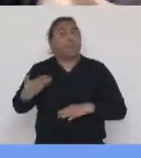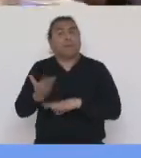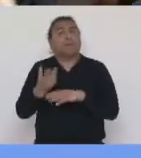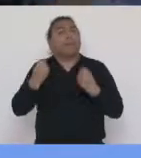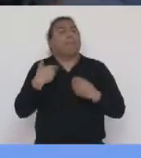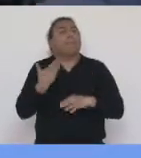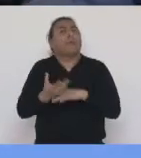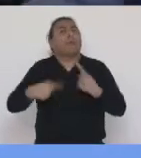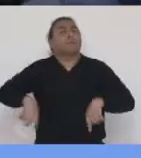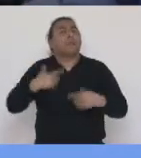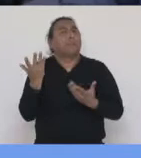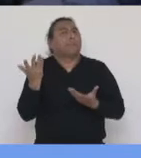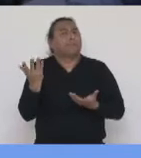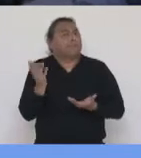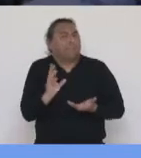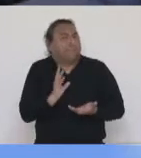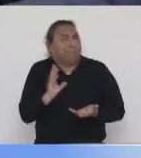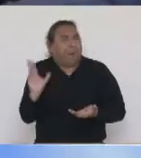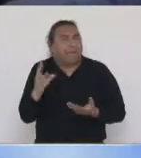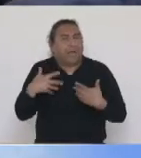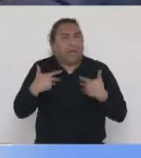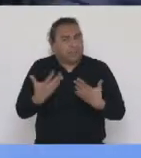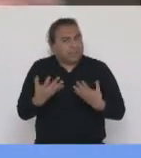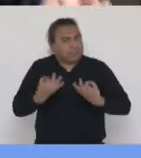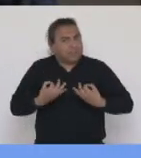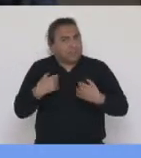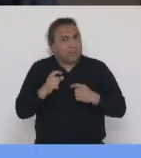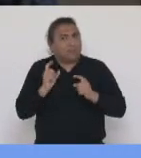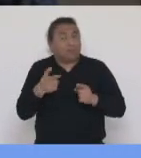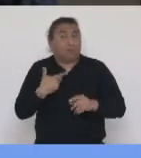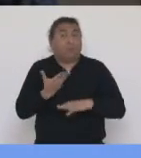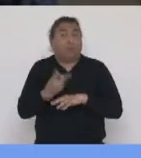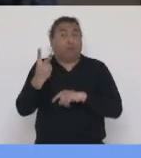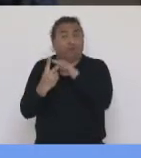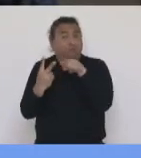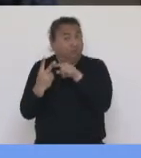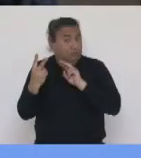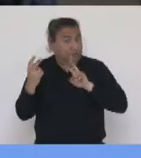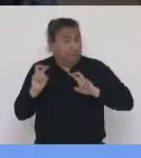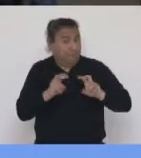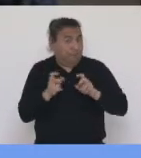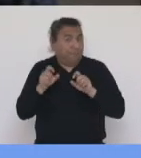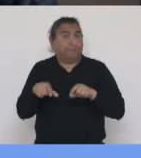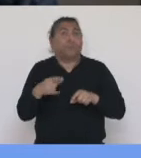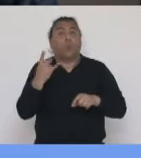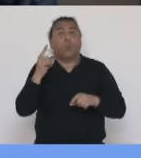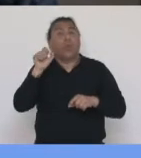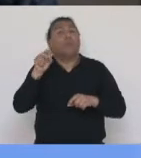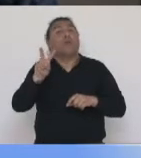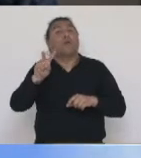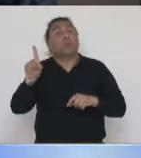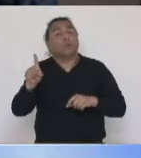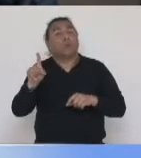como cuestión de preferencia. Por lo tanto, voy a pedir dos cuestiones de preferencia, la OD 221 del